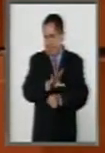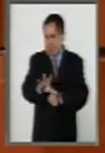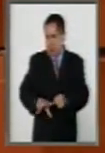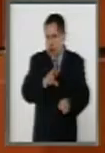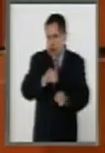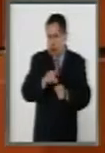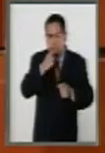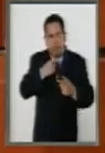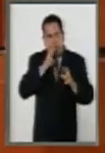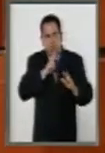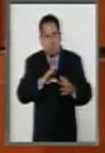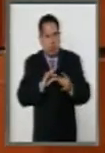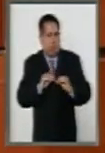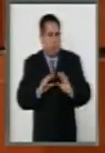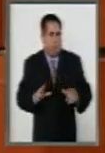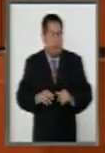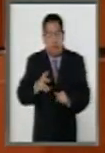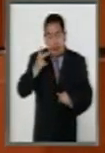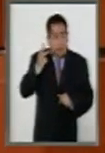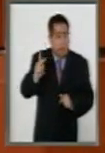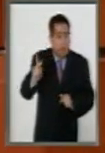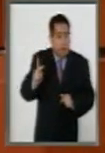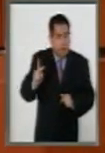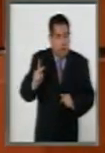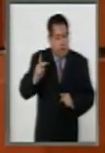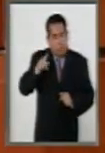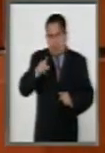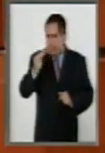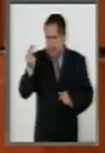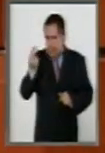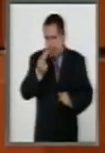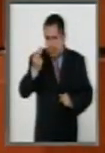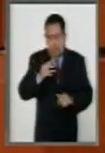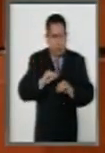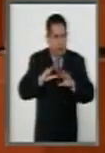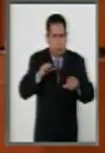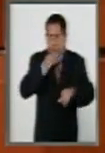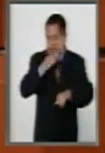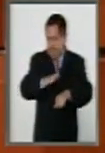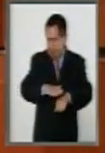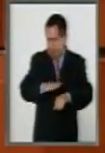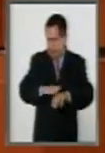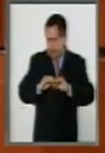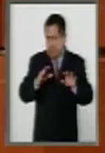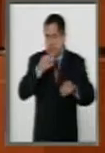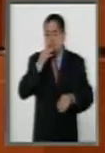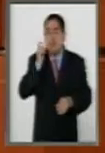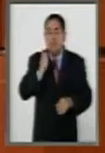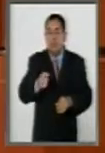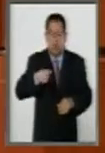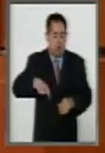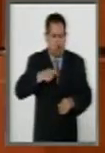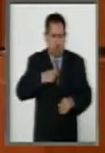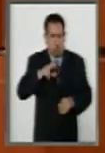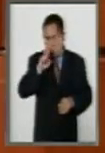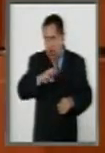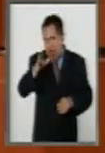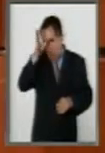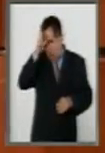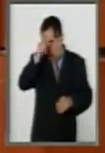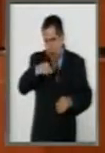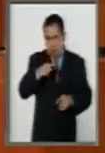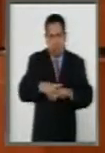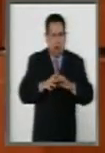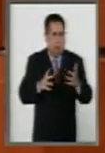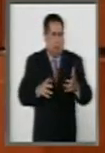reinserción social. Sin embargo, es necesario dejar constancia de que estamos en contra de cualquier